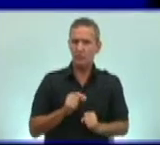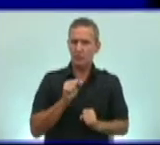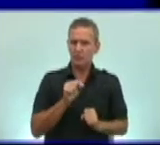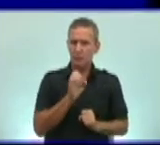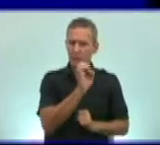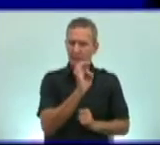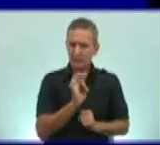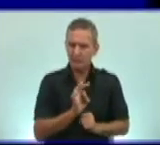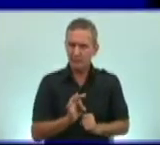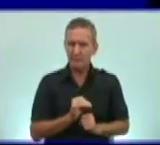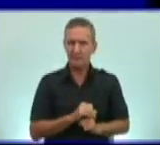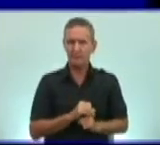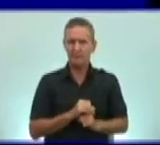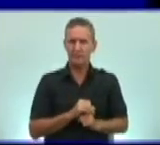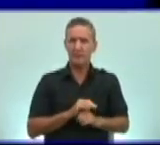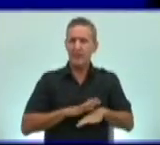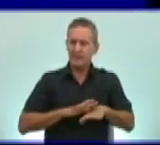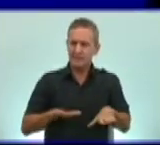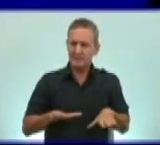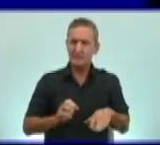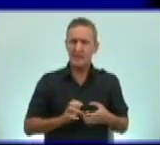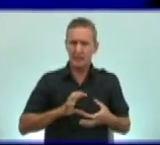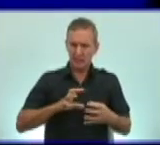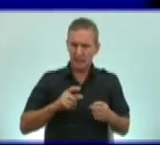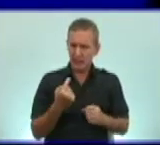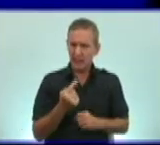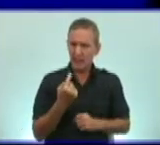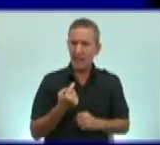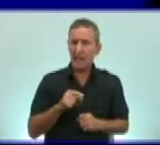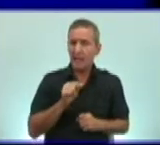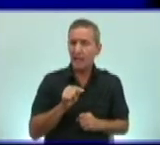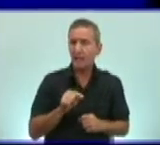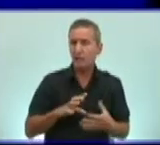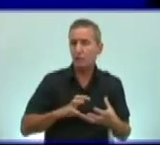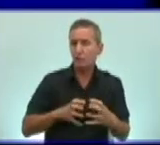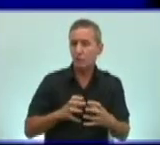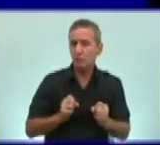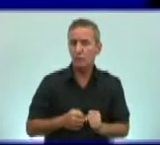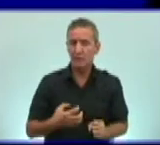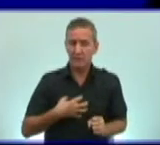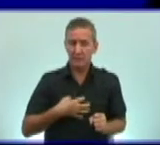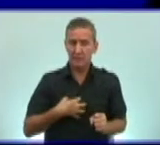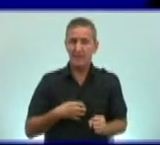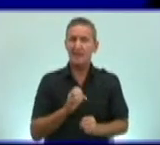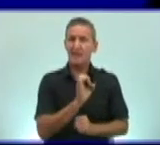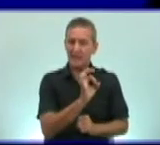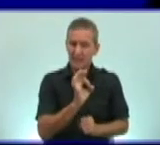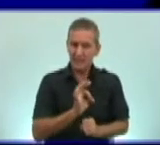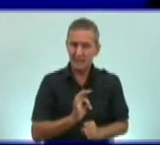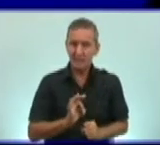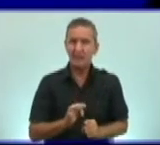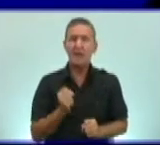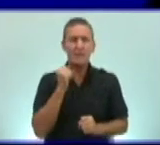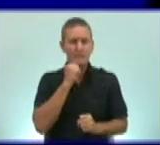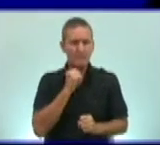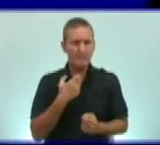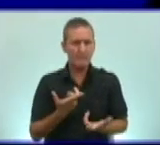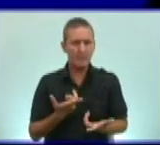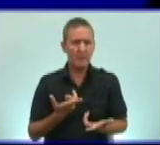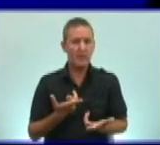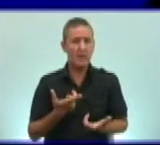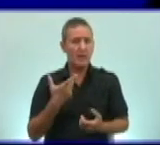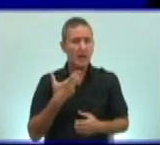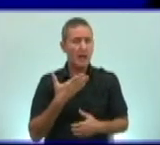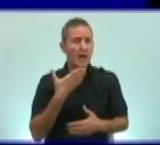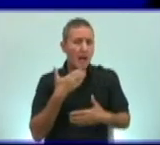partículas, es decir, que ya en su composición tienen estas sustancias, estas partículas, y además es bueno saber